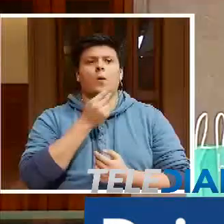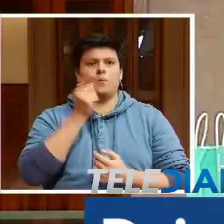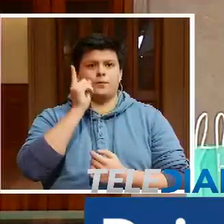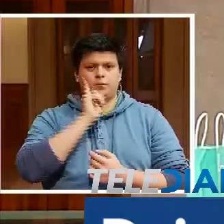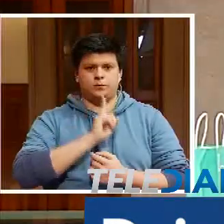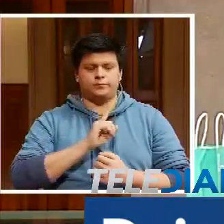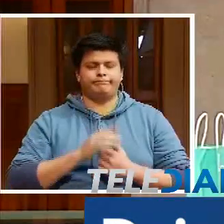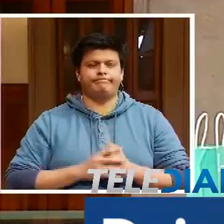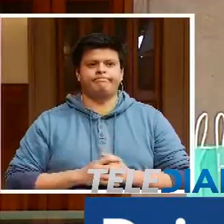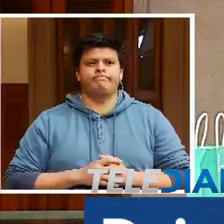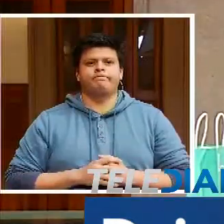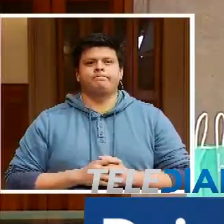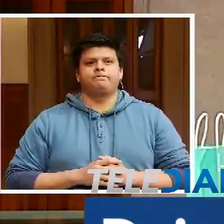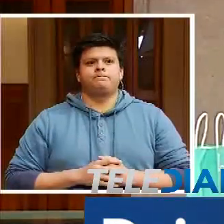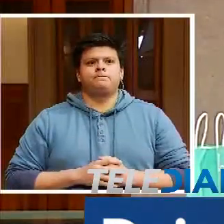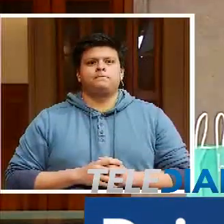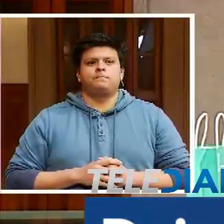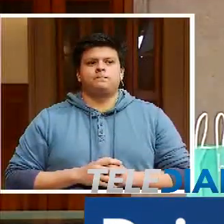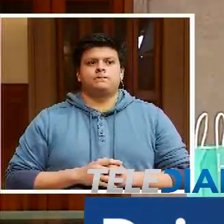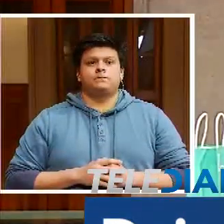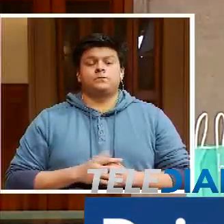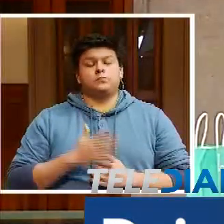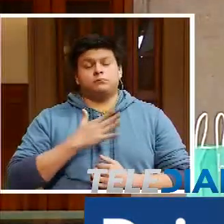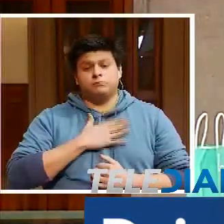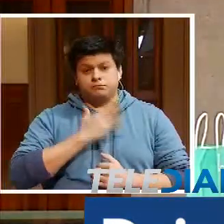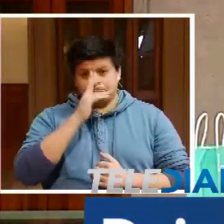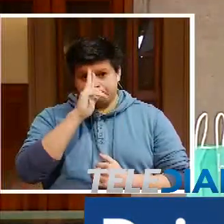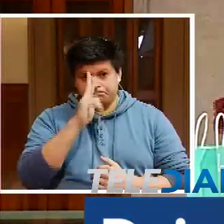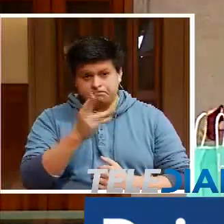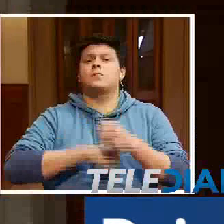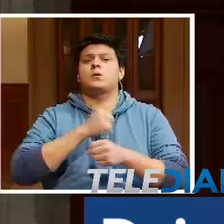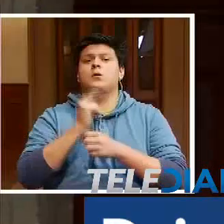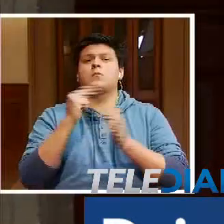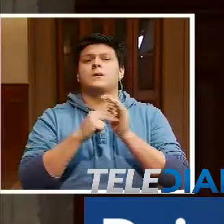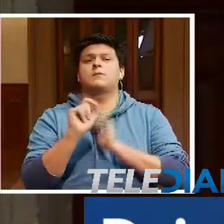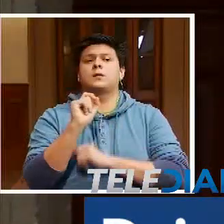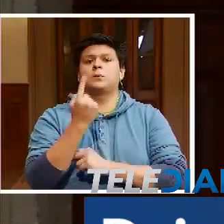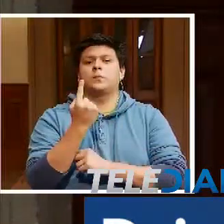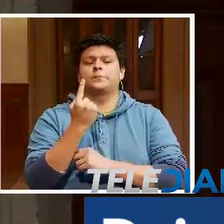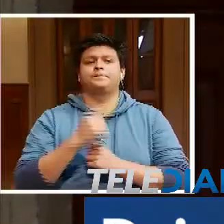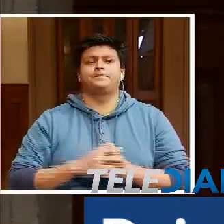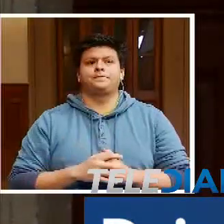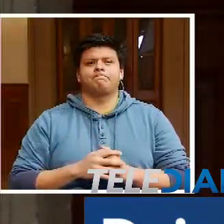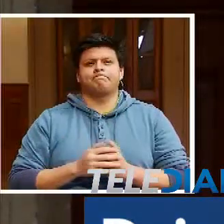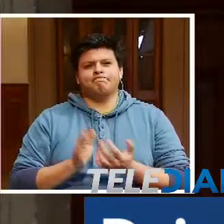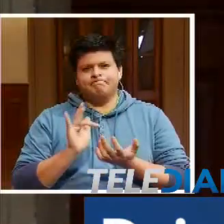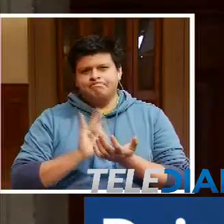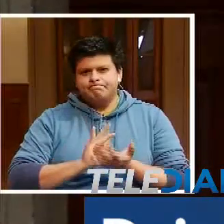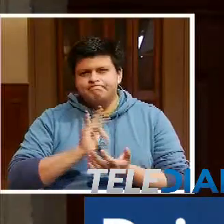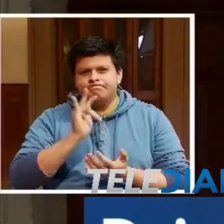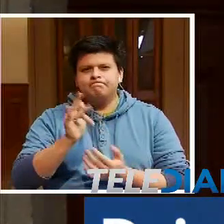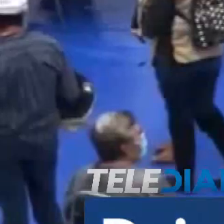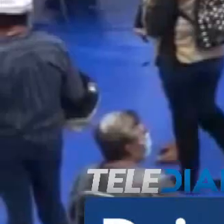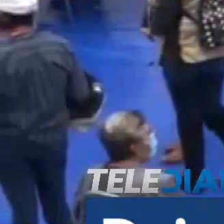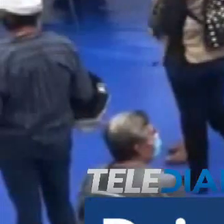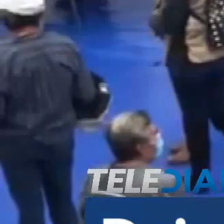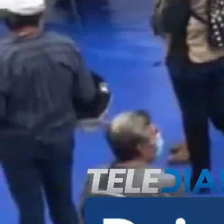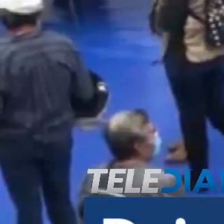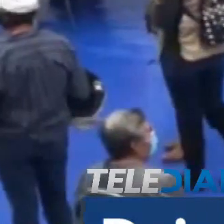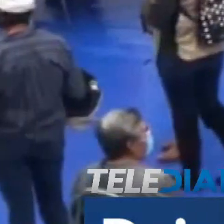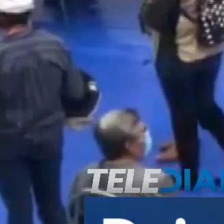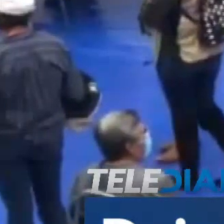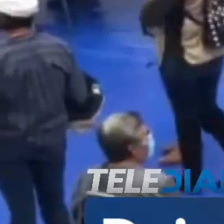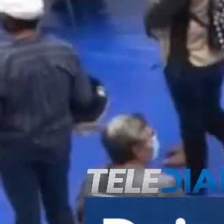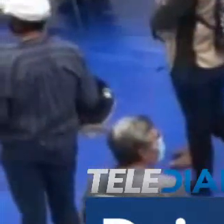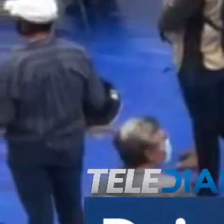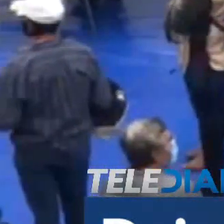Salinas Victoria, Pesquería y Anáhuac. Este sábado, licenciado, o sea, el día de mañana, van a llegar al municipio de Allende.